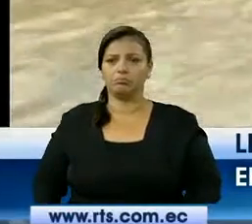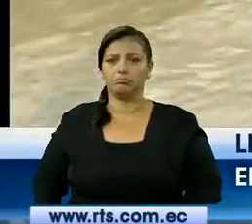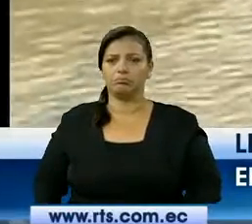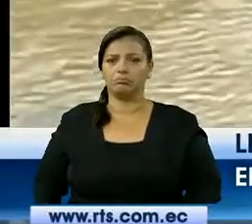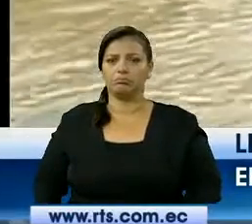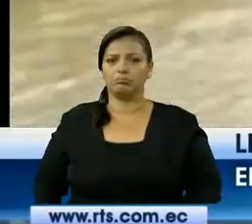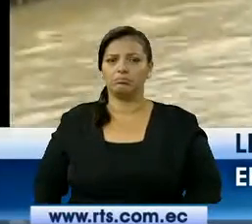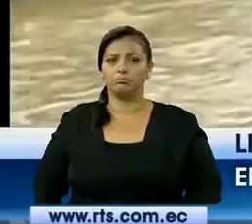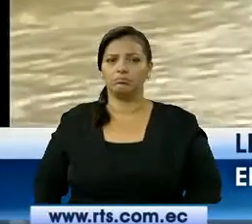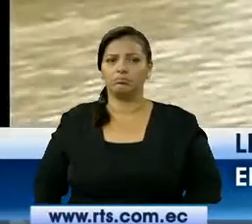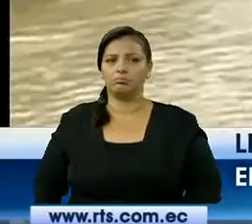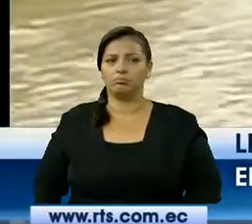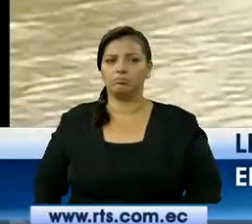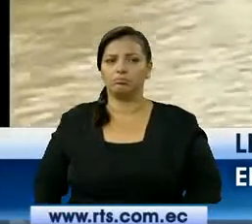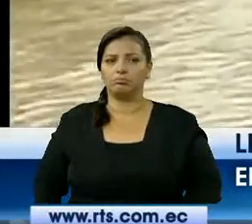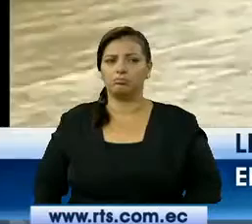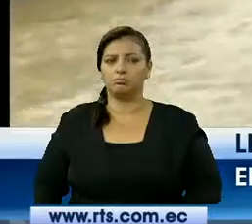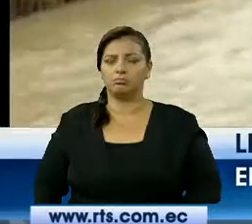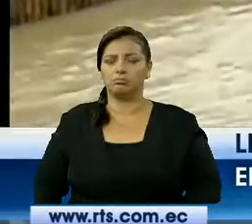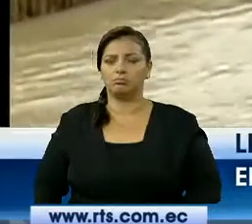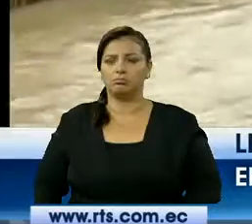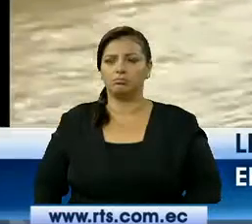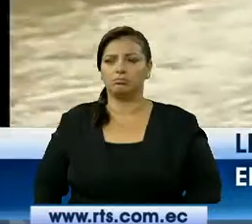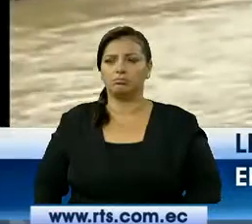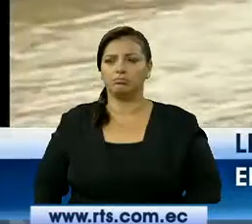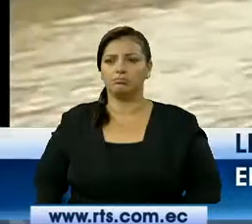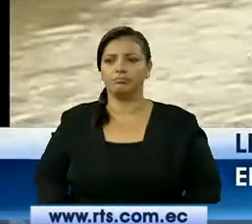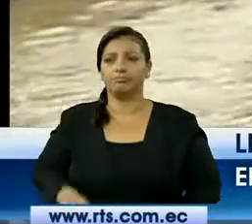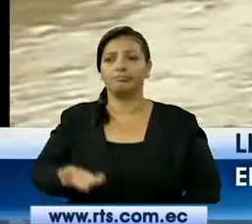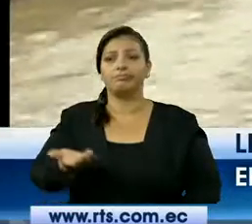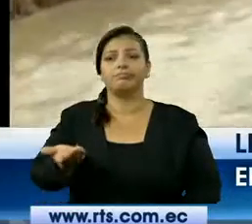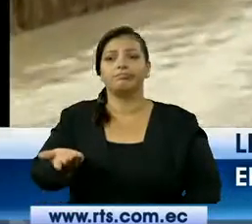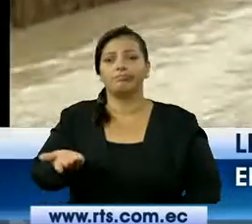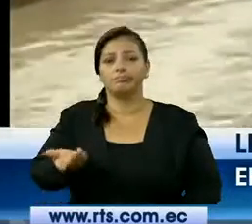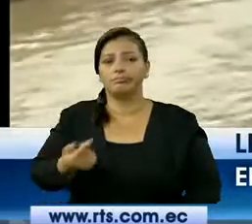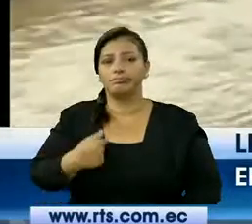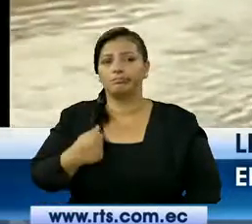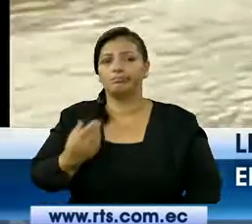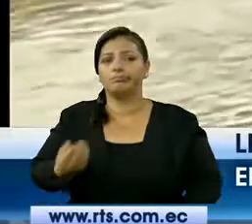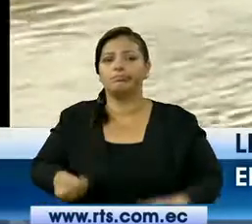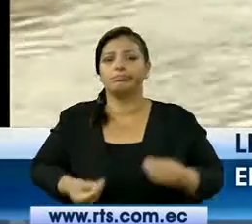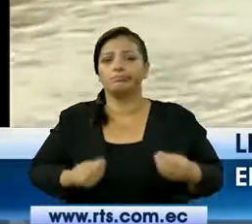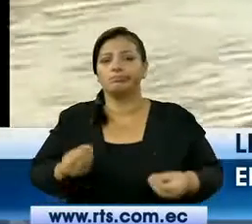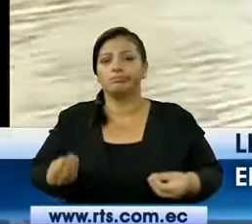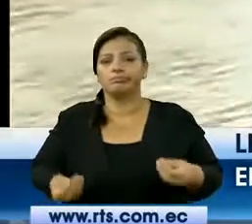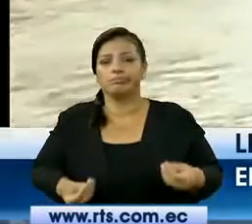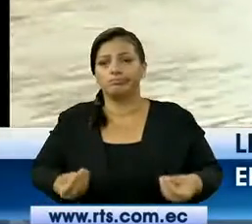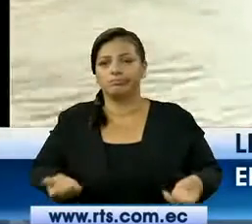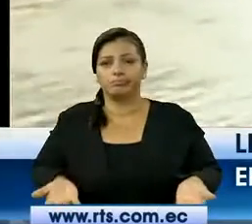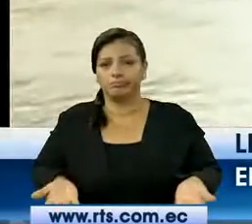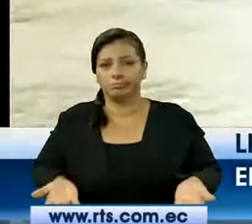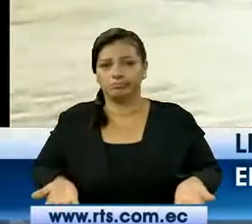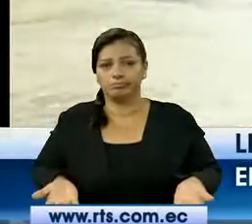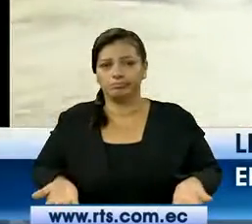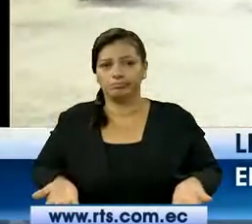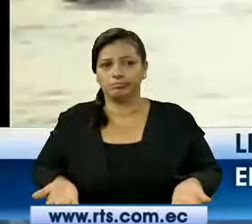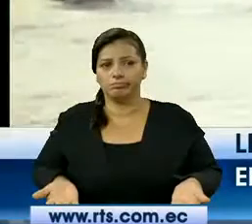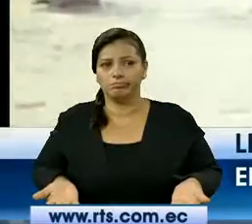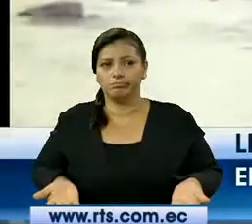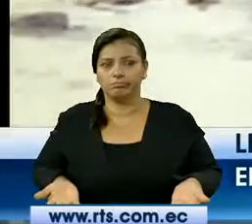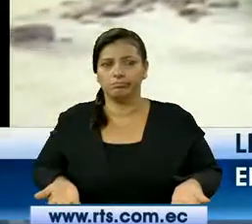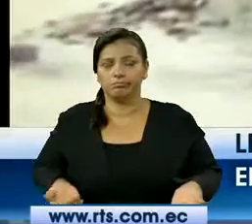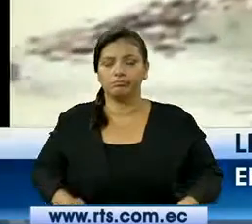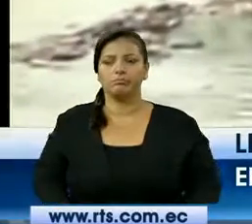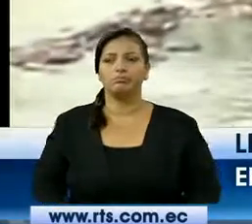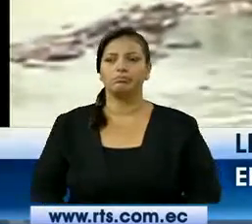aquí. ¿Con ese peligro? ¿Y qué más voy a hacer? ¿No hay otra opción? No hay más opción. Perfecto,